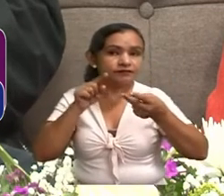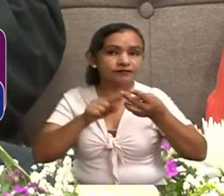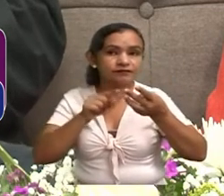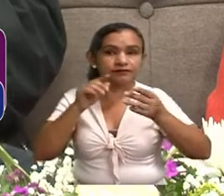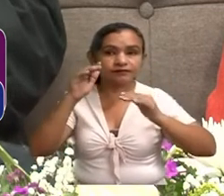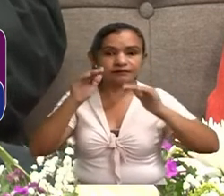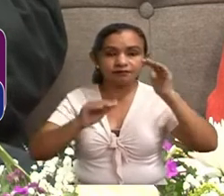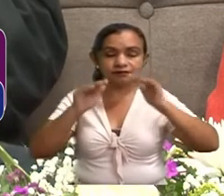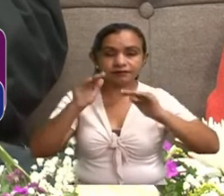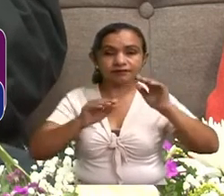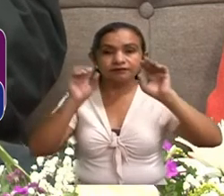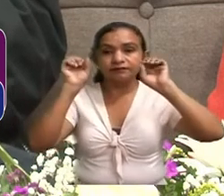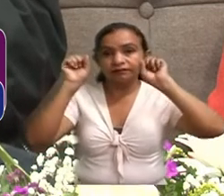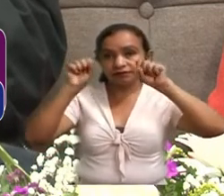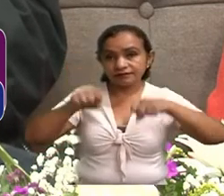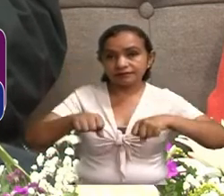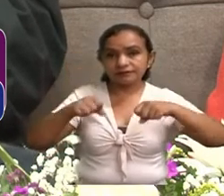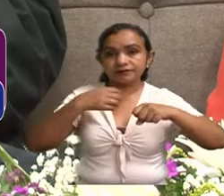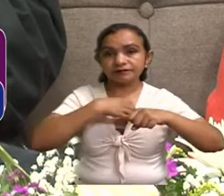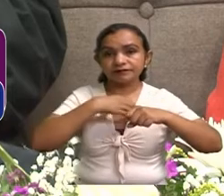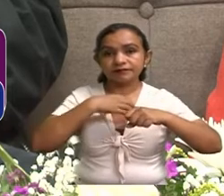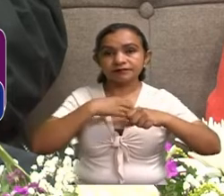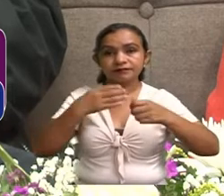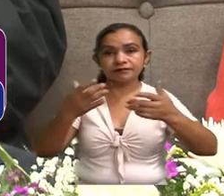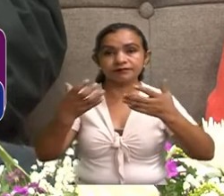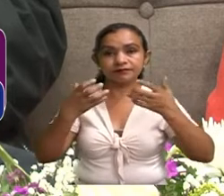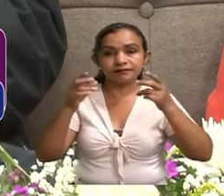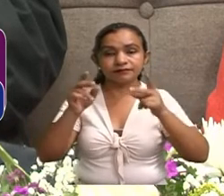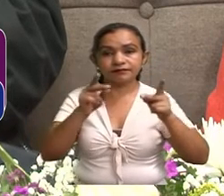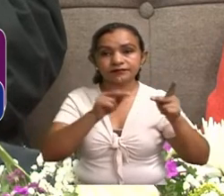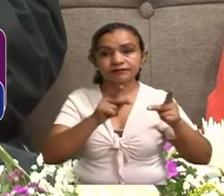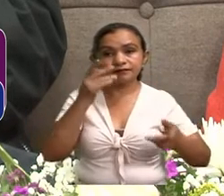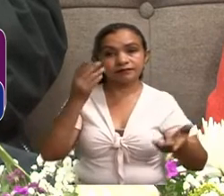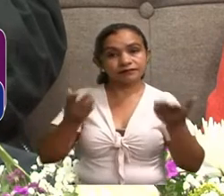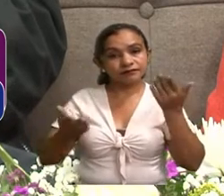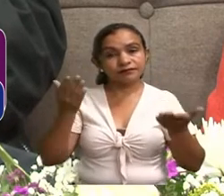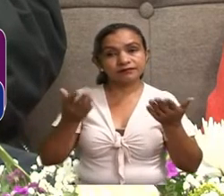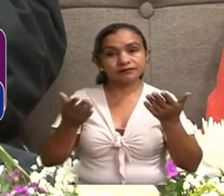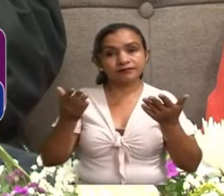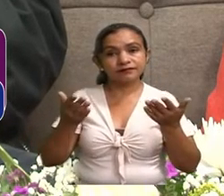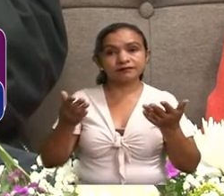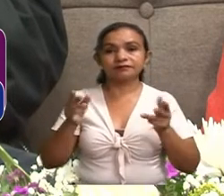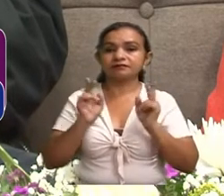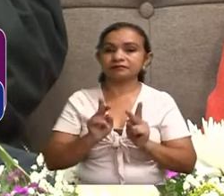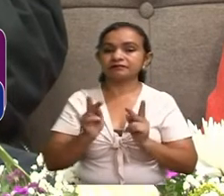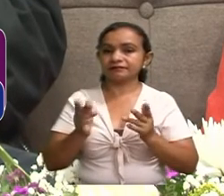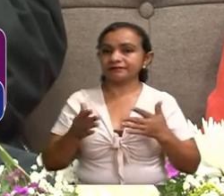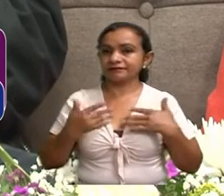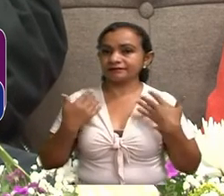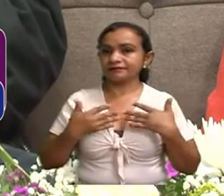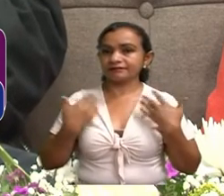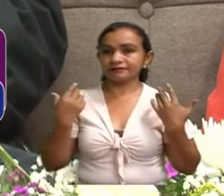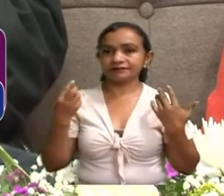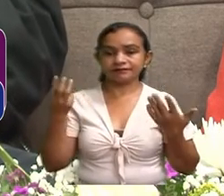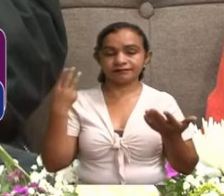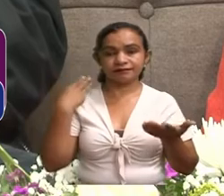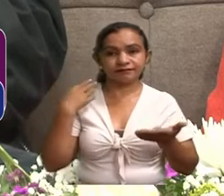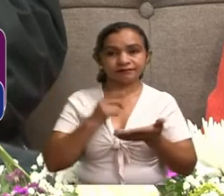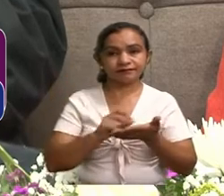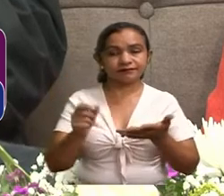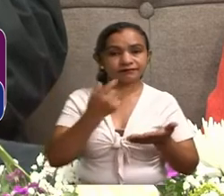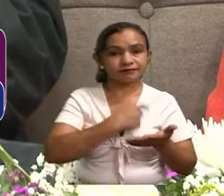balance entre las posibilidades que tenemos nosotros y la demanda, y generalmente la gente queda satisfecha, las escuelas, los maestros,